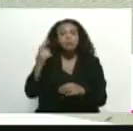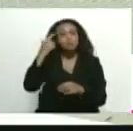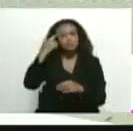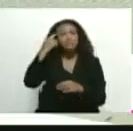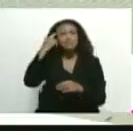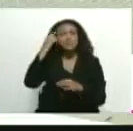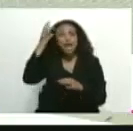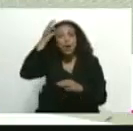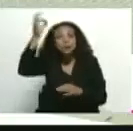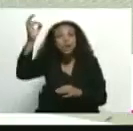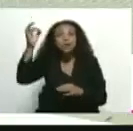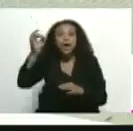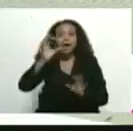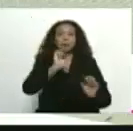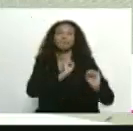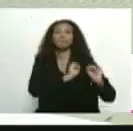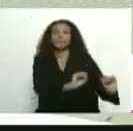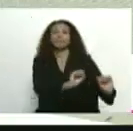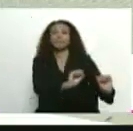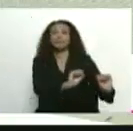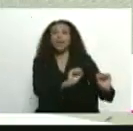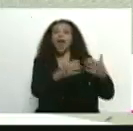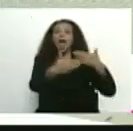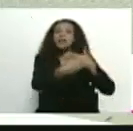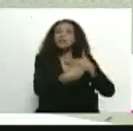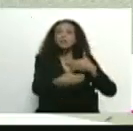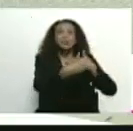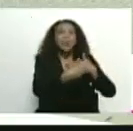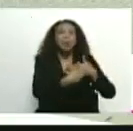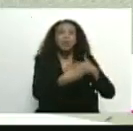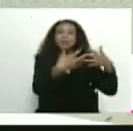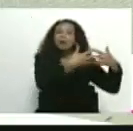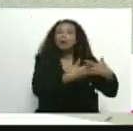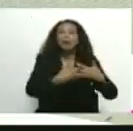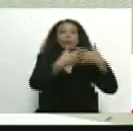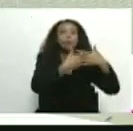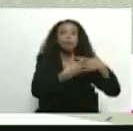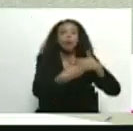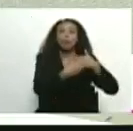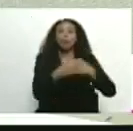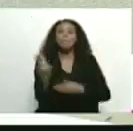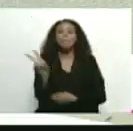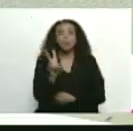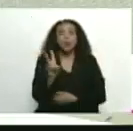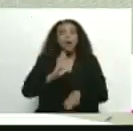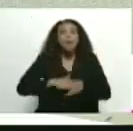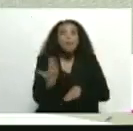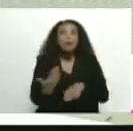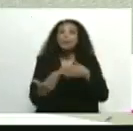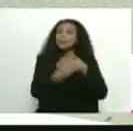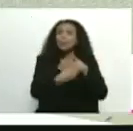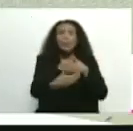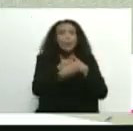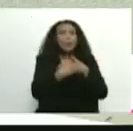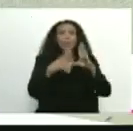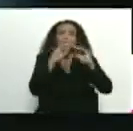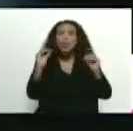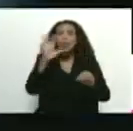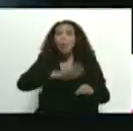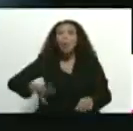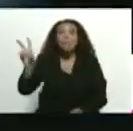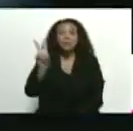el consenso de rechazo y repudio de las sanciones de los Estados Unidos contra Venezuela, porque son sanciones contra todo un